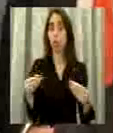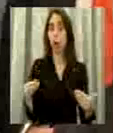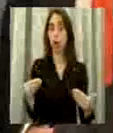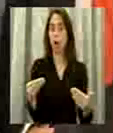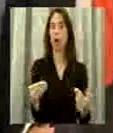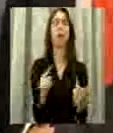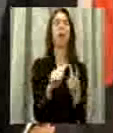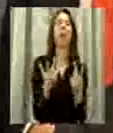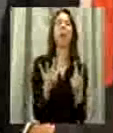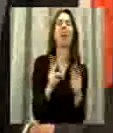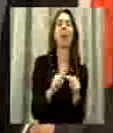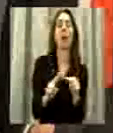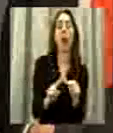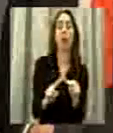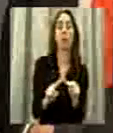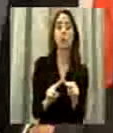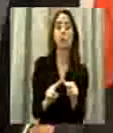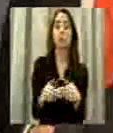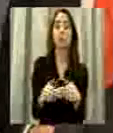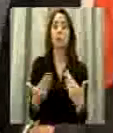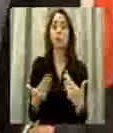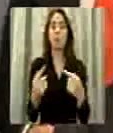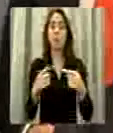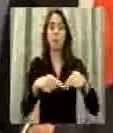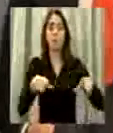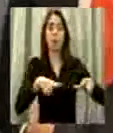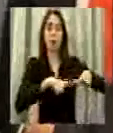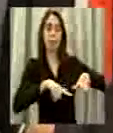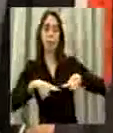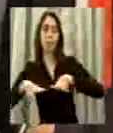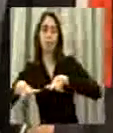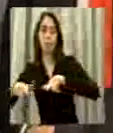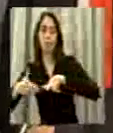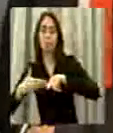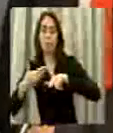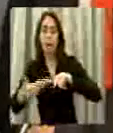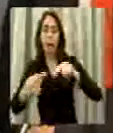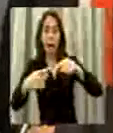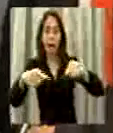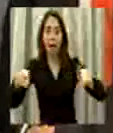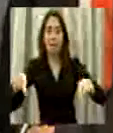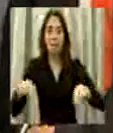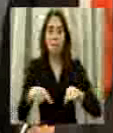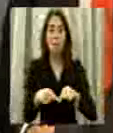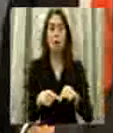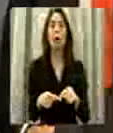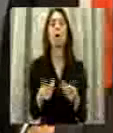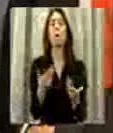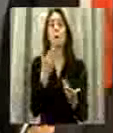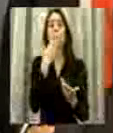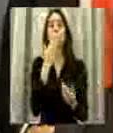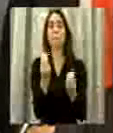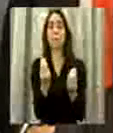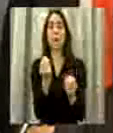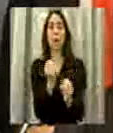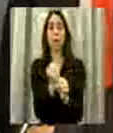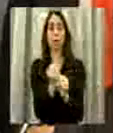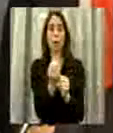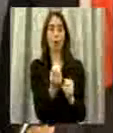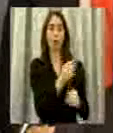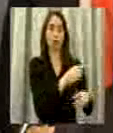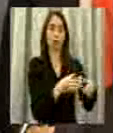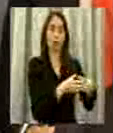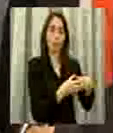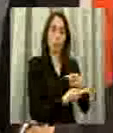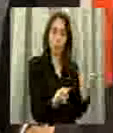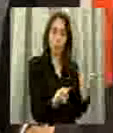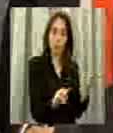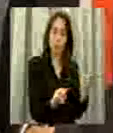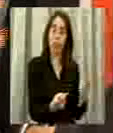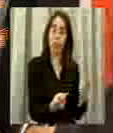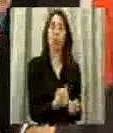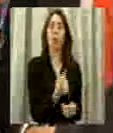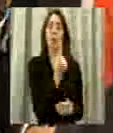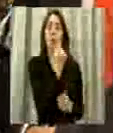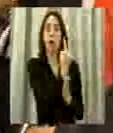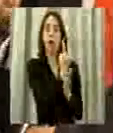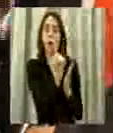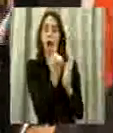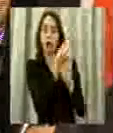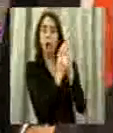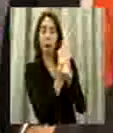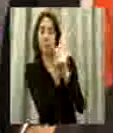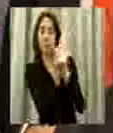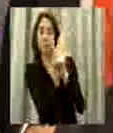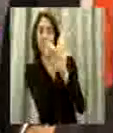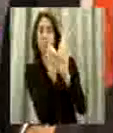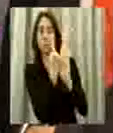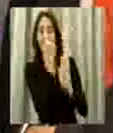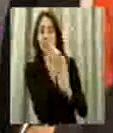esto lo que hace es generar espacios para que podamos mejorar la eficiencia del sector público. En cada presupuesto